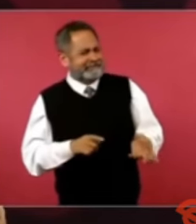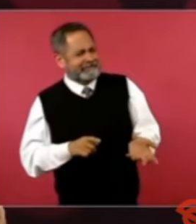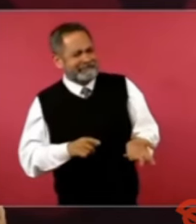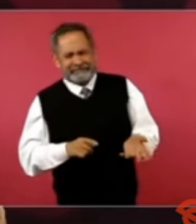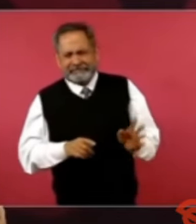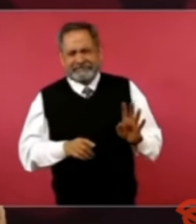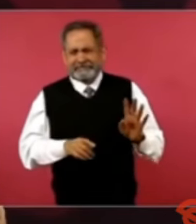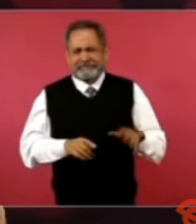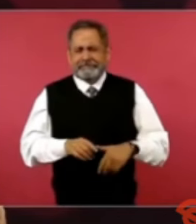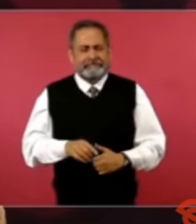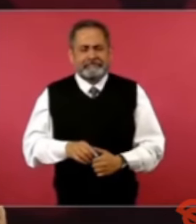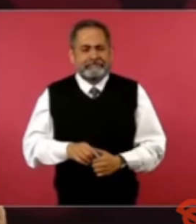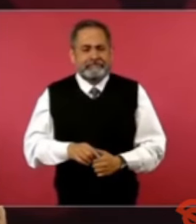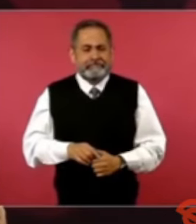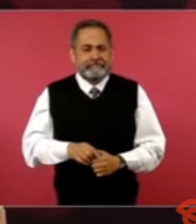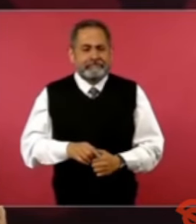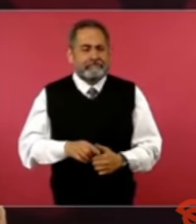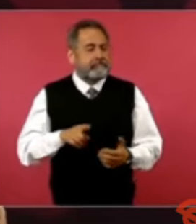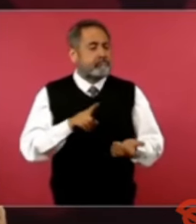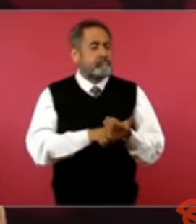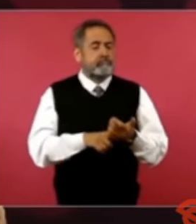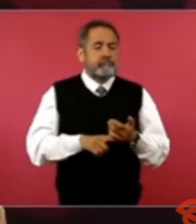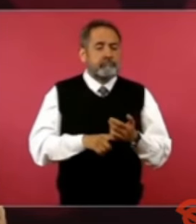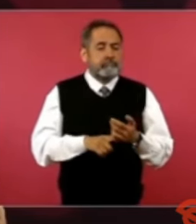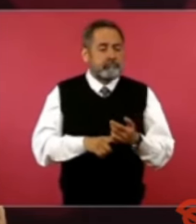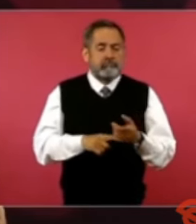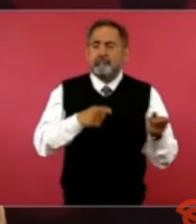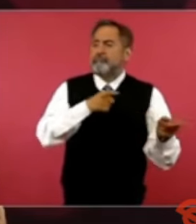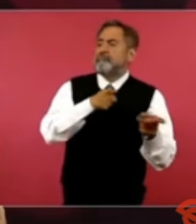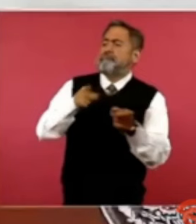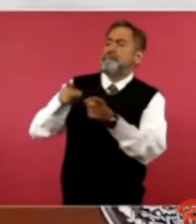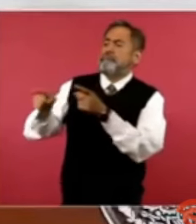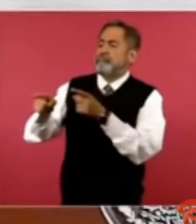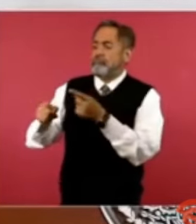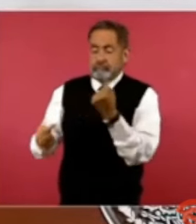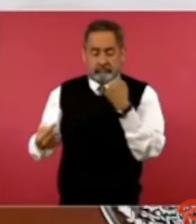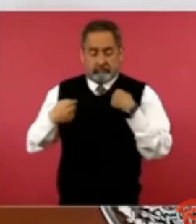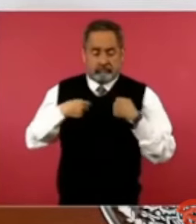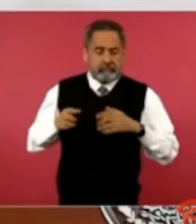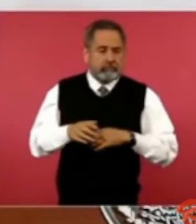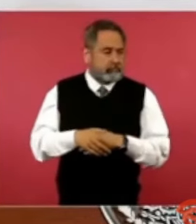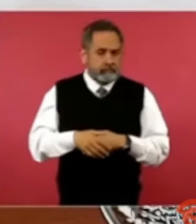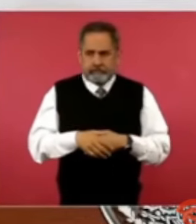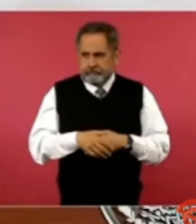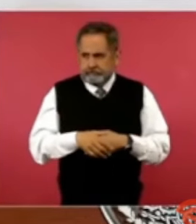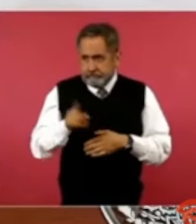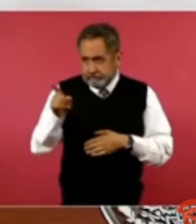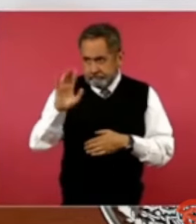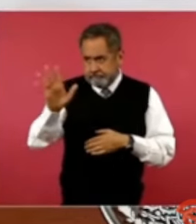y sentaban en el banquillo de los acusados a cualquier